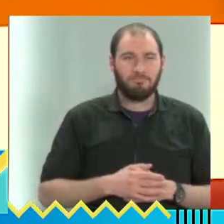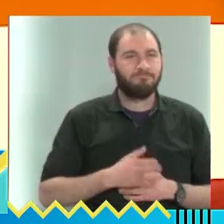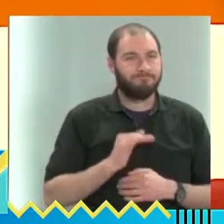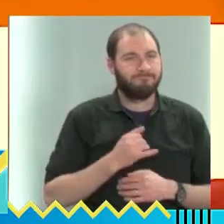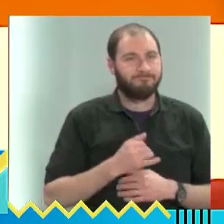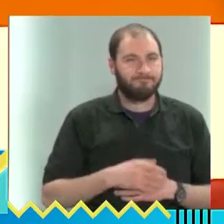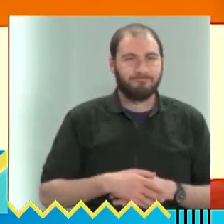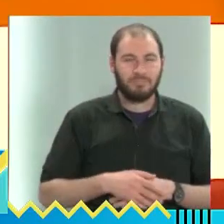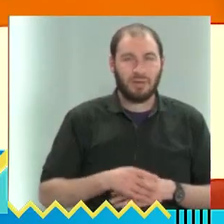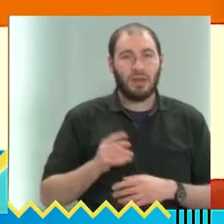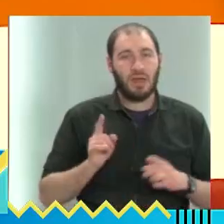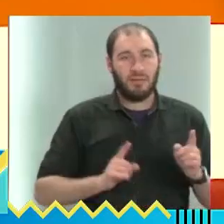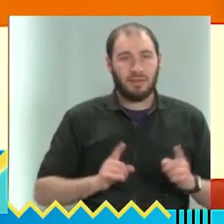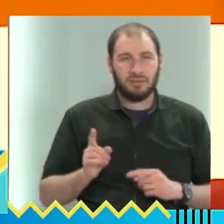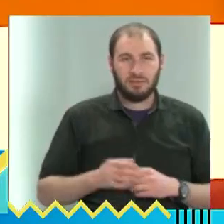por ahí